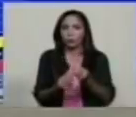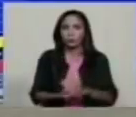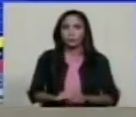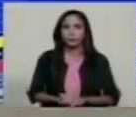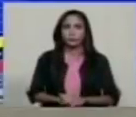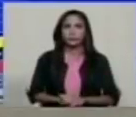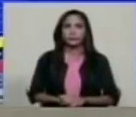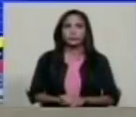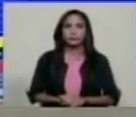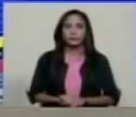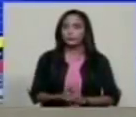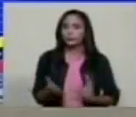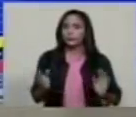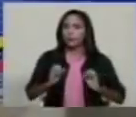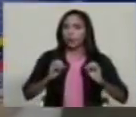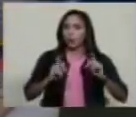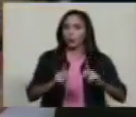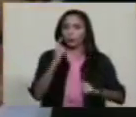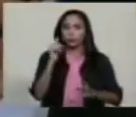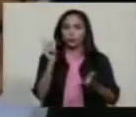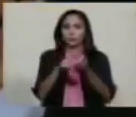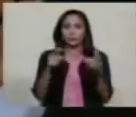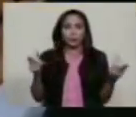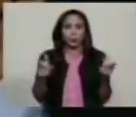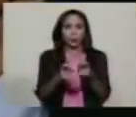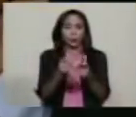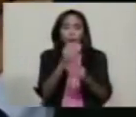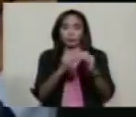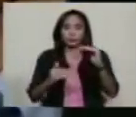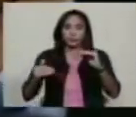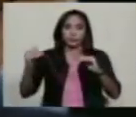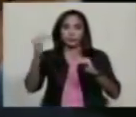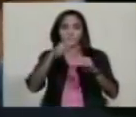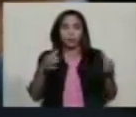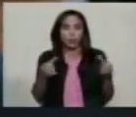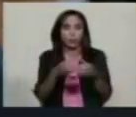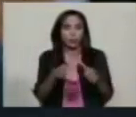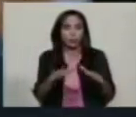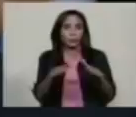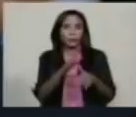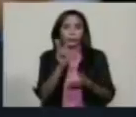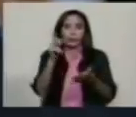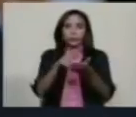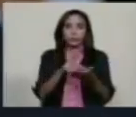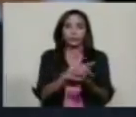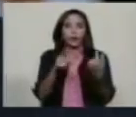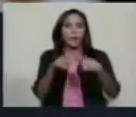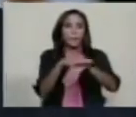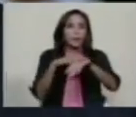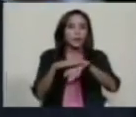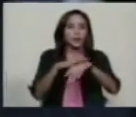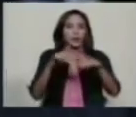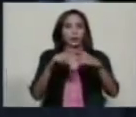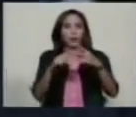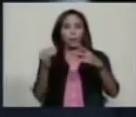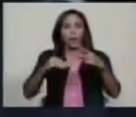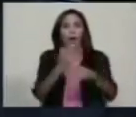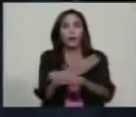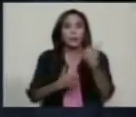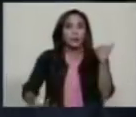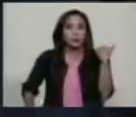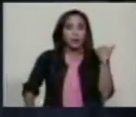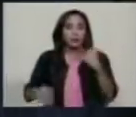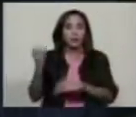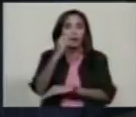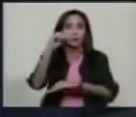Y tuvimos la oportunidad de reunirnos al más alto nivel del Estado, con el primer ministro, el presidente de la Asamblea